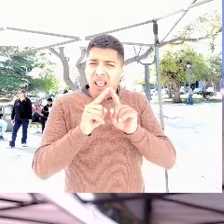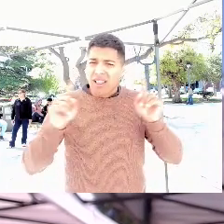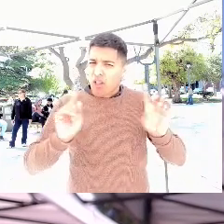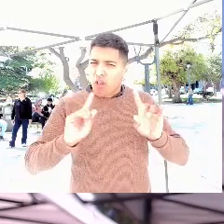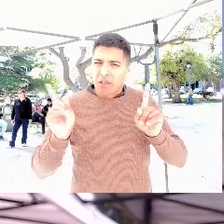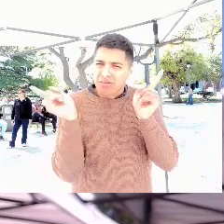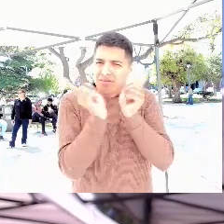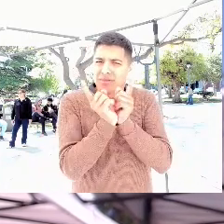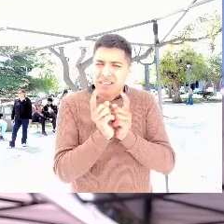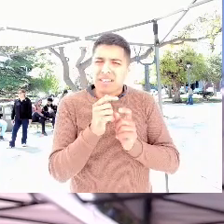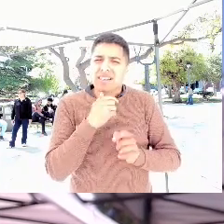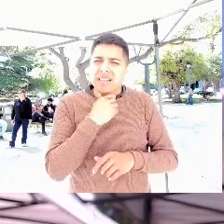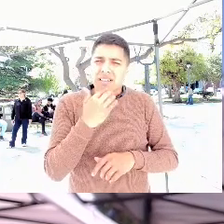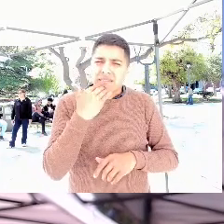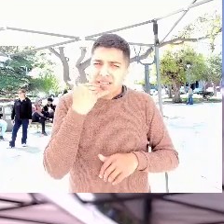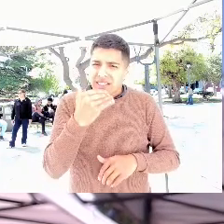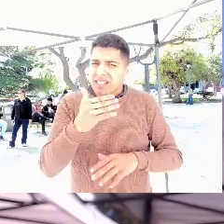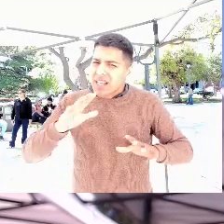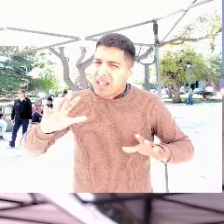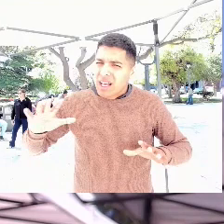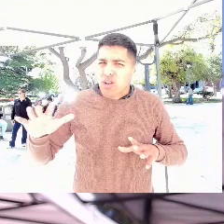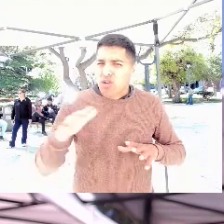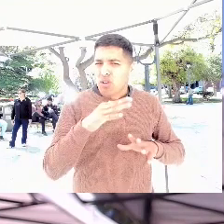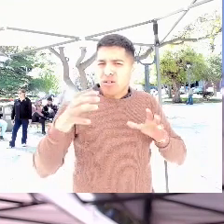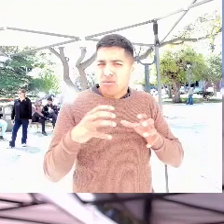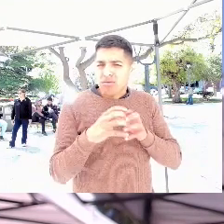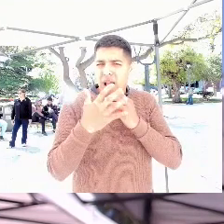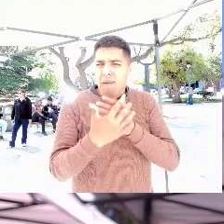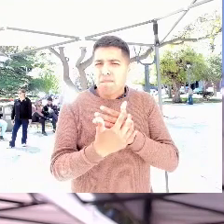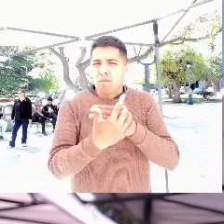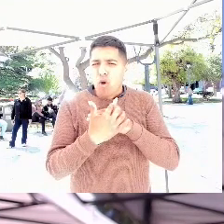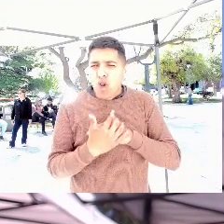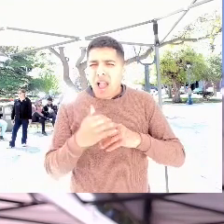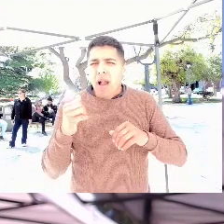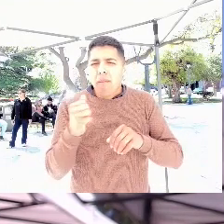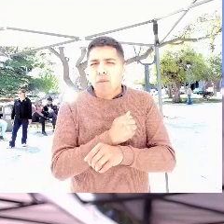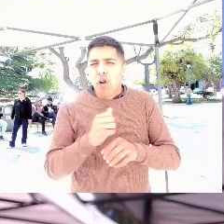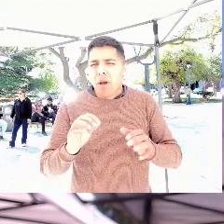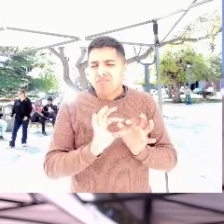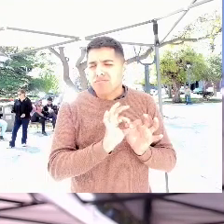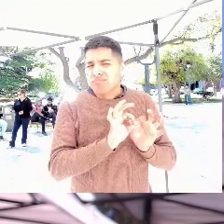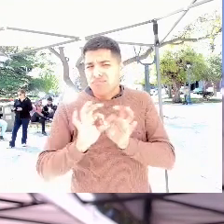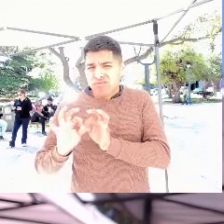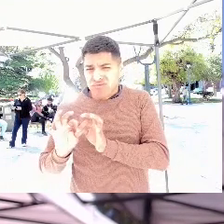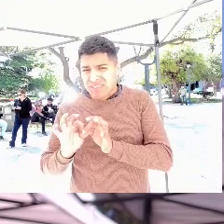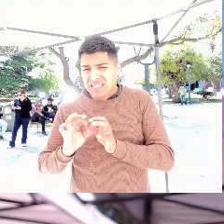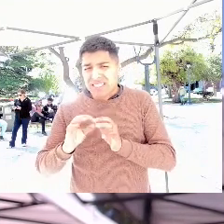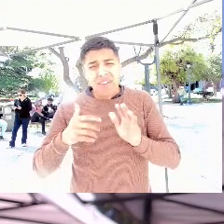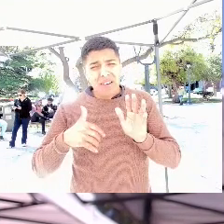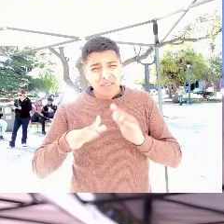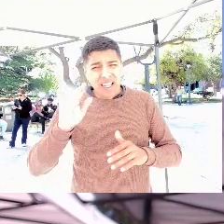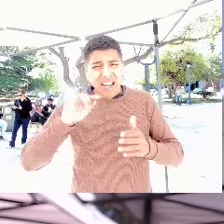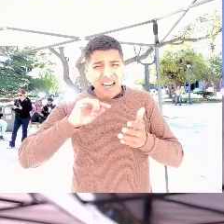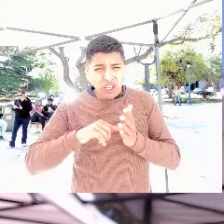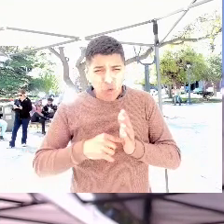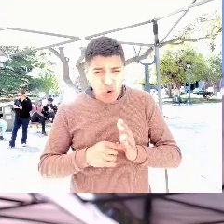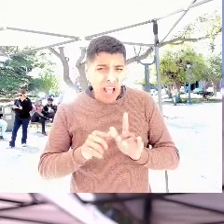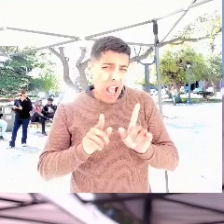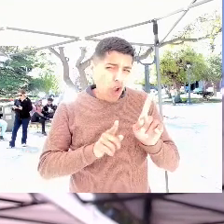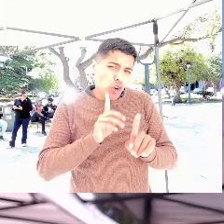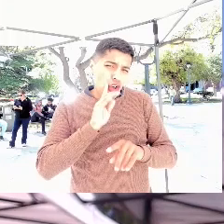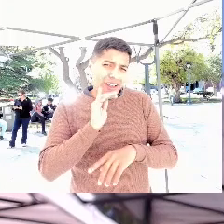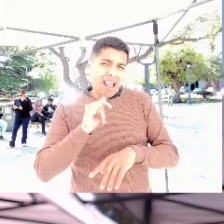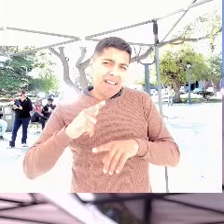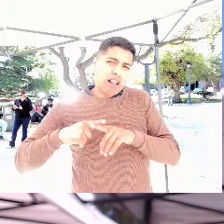quería agradecer a todo el cuerpo por haber aprobado por unanimidad en general y la mayoría de los artículos, tanto de